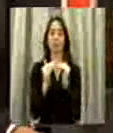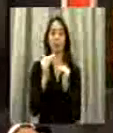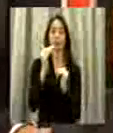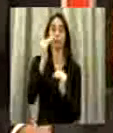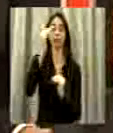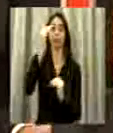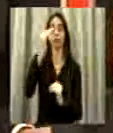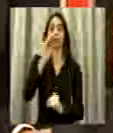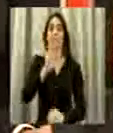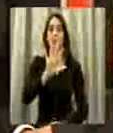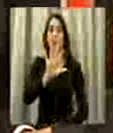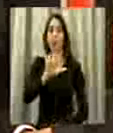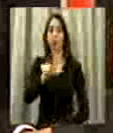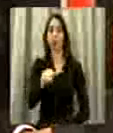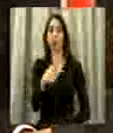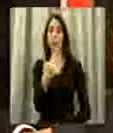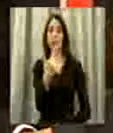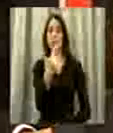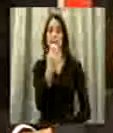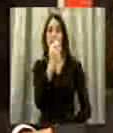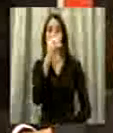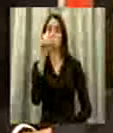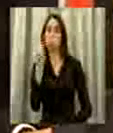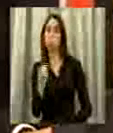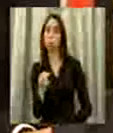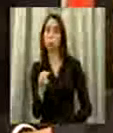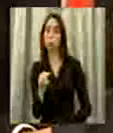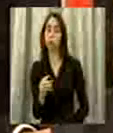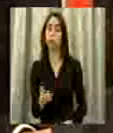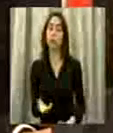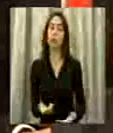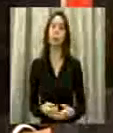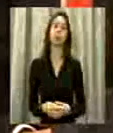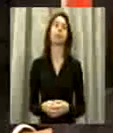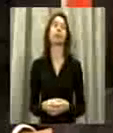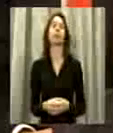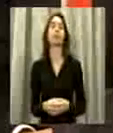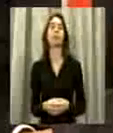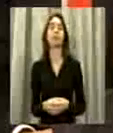hemos crecido 5,7%. De tal manera que